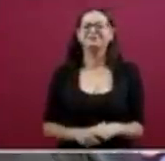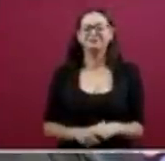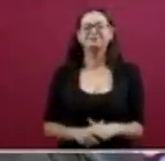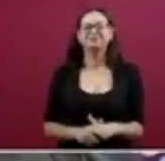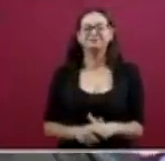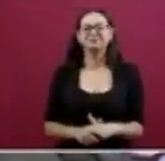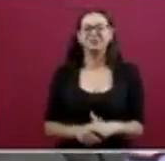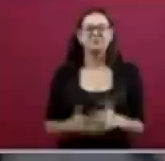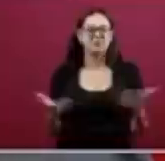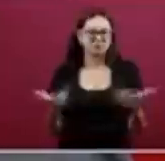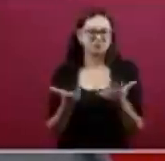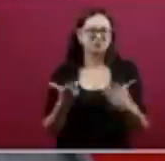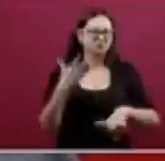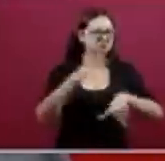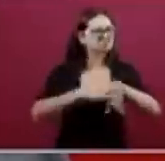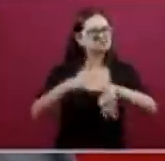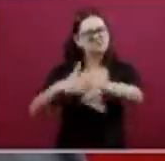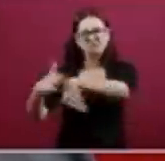pues una convocatoria